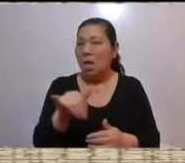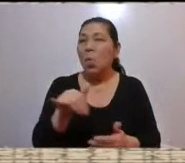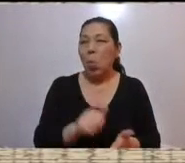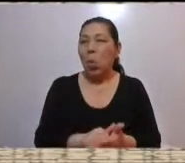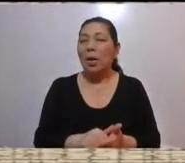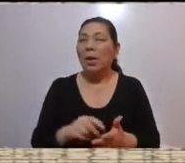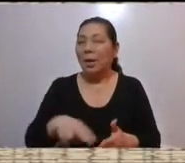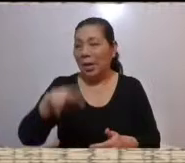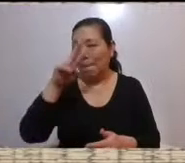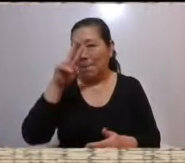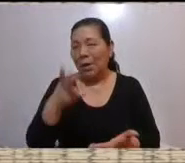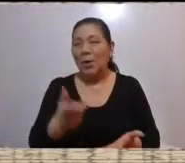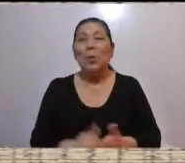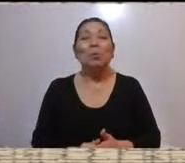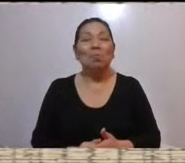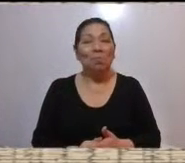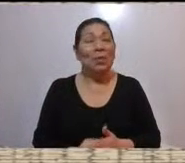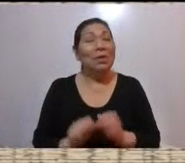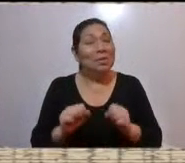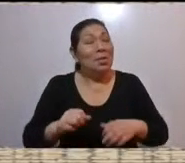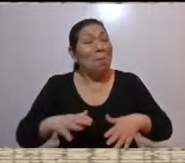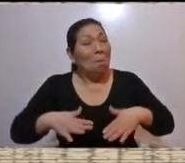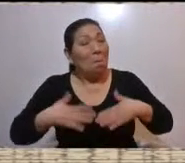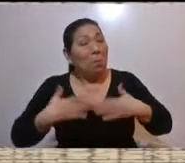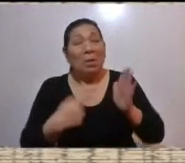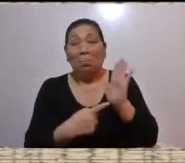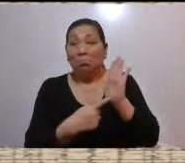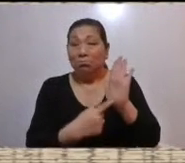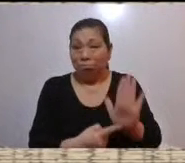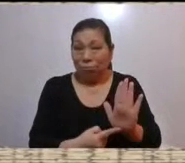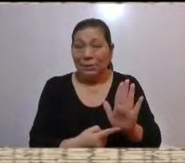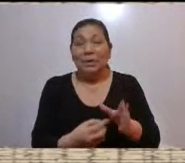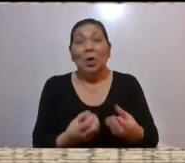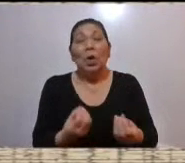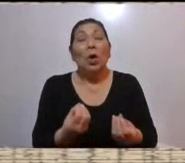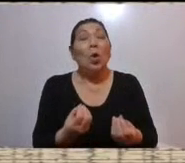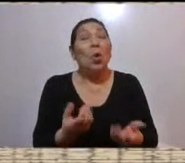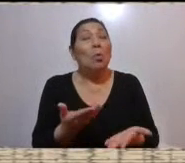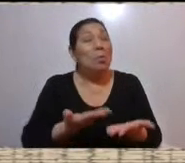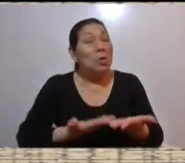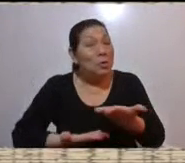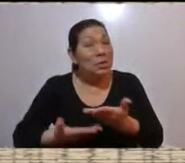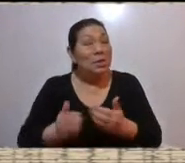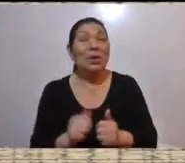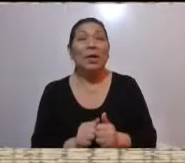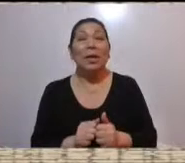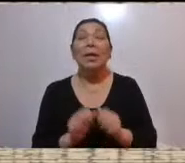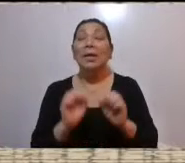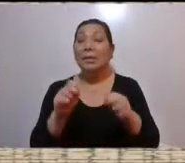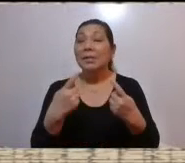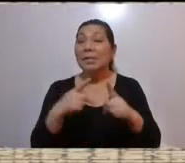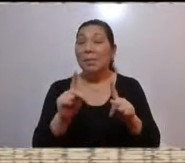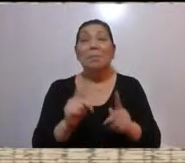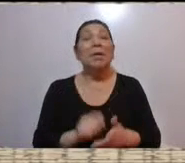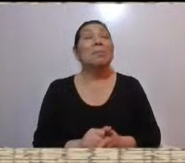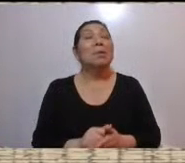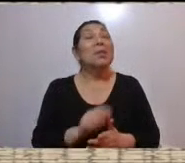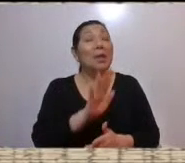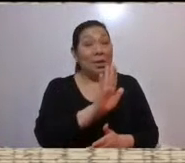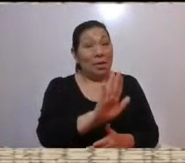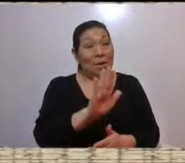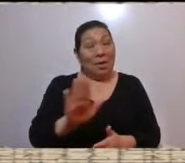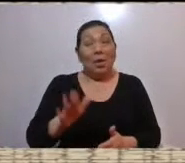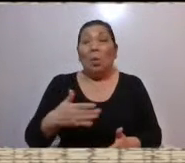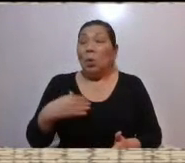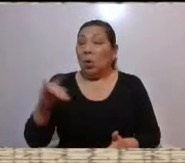situaciones similares y de hecho en nuestro país evidentemente pueden presentarse y se presentan tales circunstancias y permiten pues